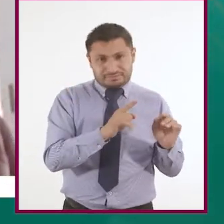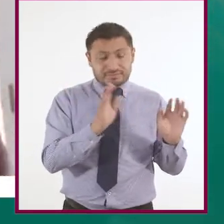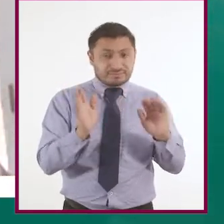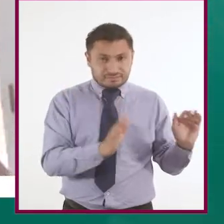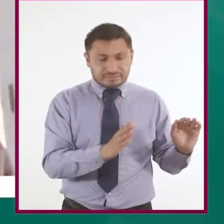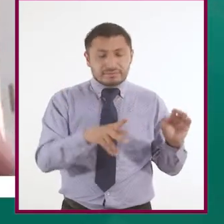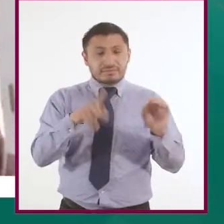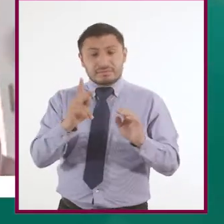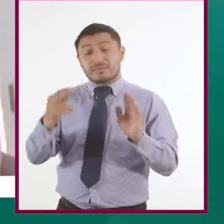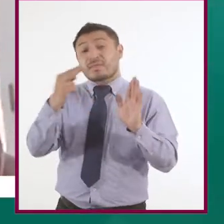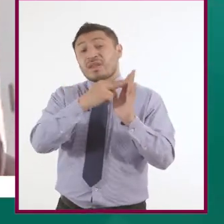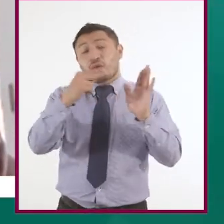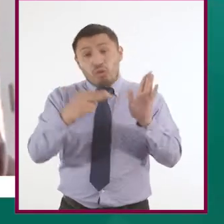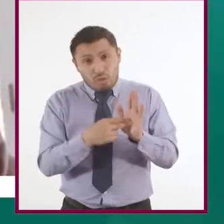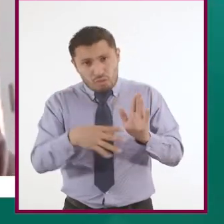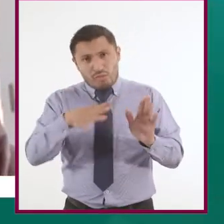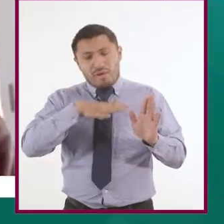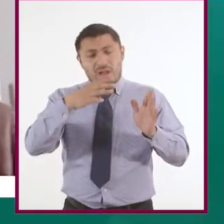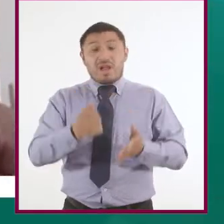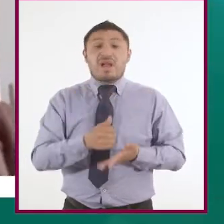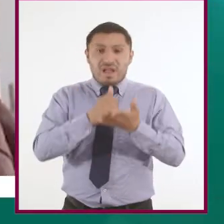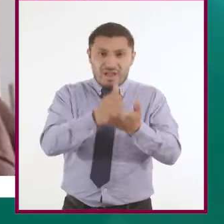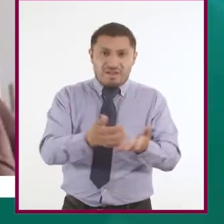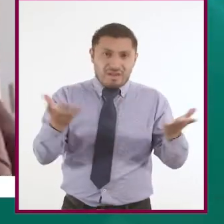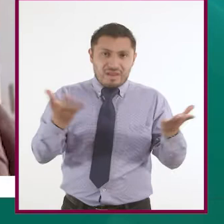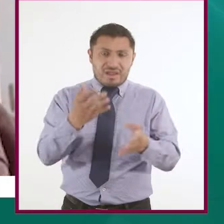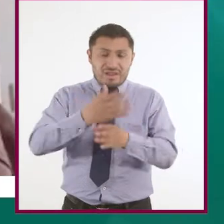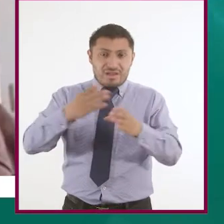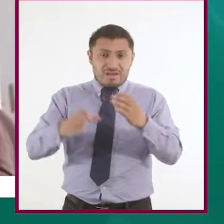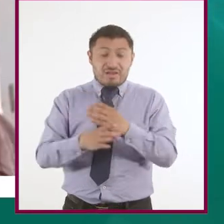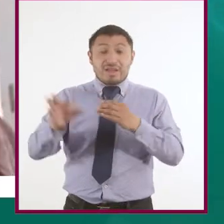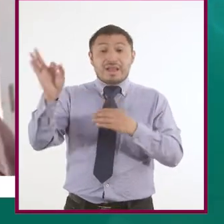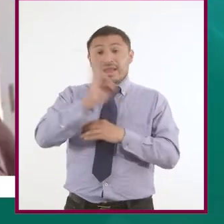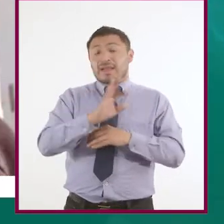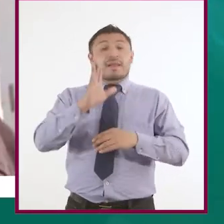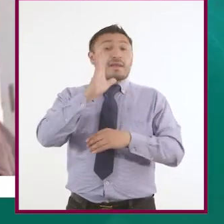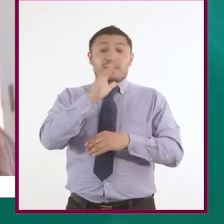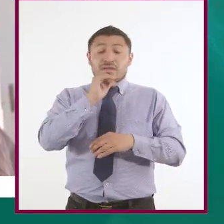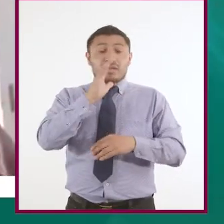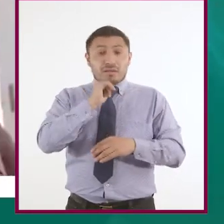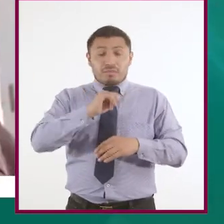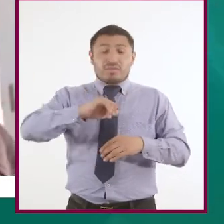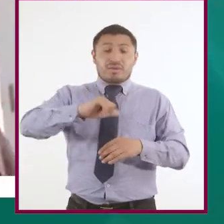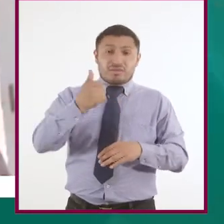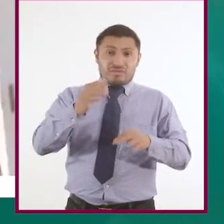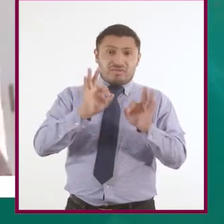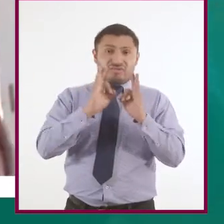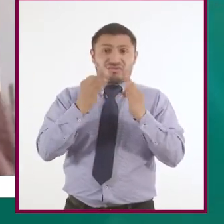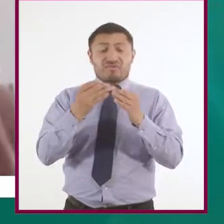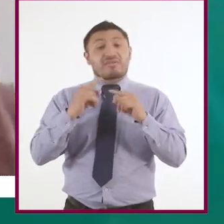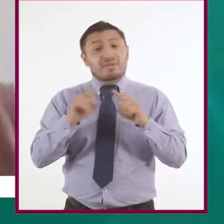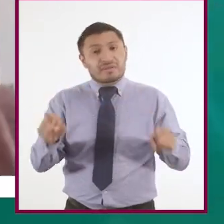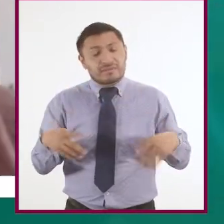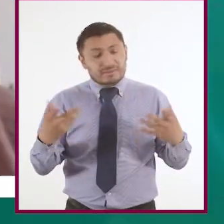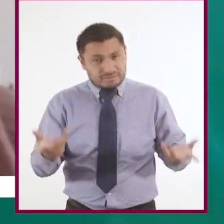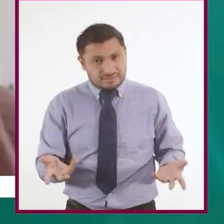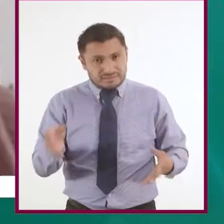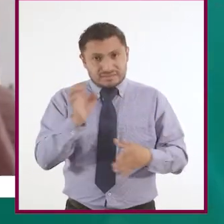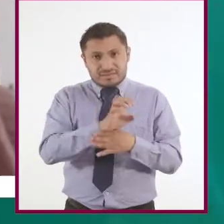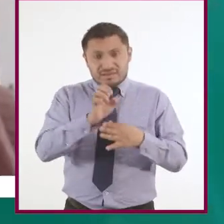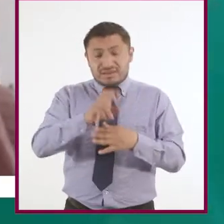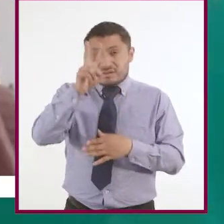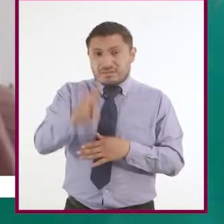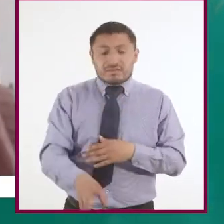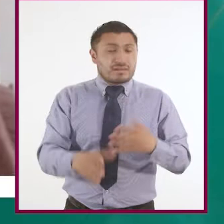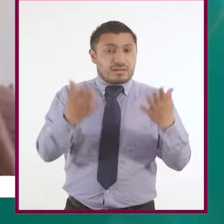esas normas nos permiten hacer muchas cosas que no podríamos hacer de otra manera. Entonces, realmente no hay